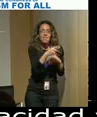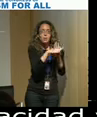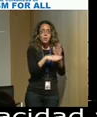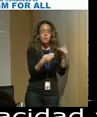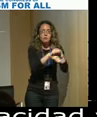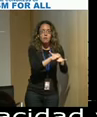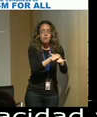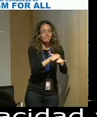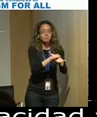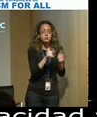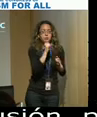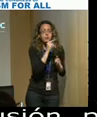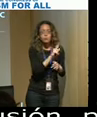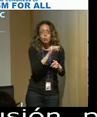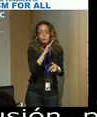integrado.